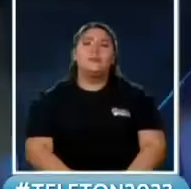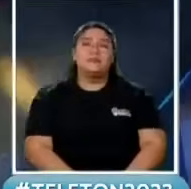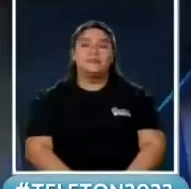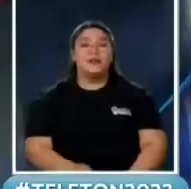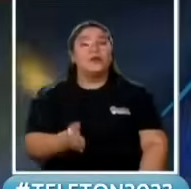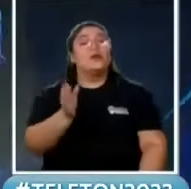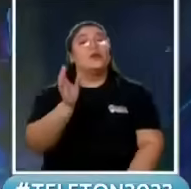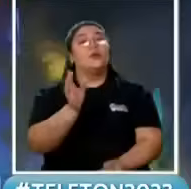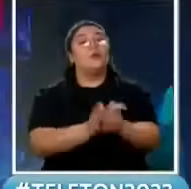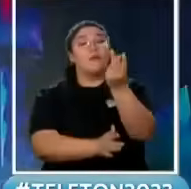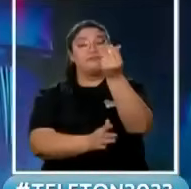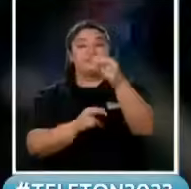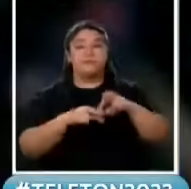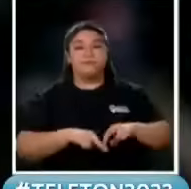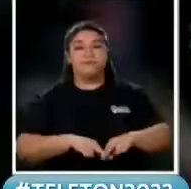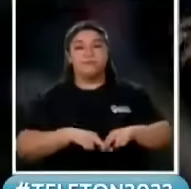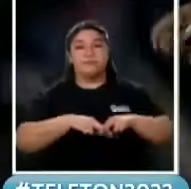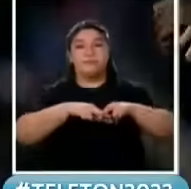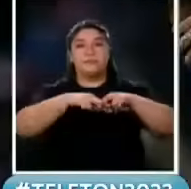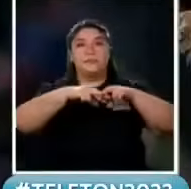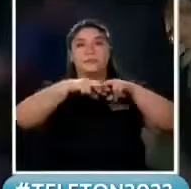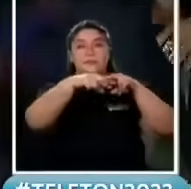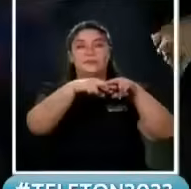nuevo cómputo! ¡A ver!